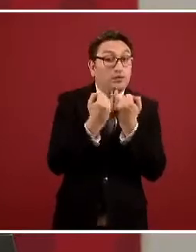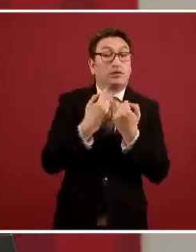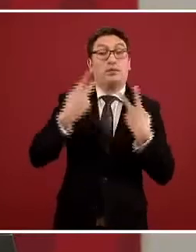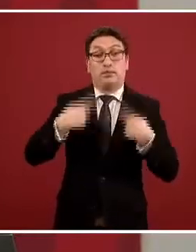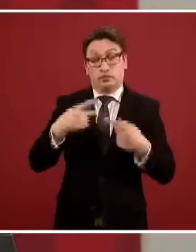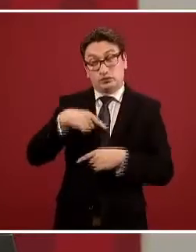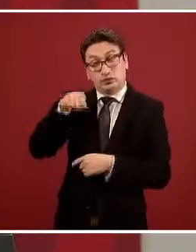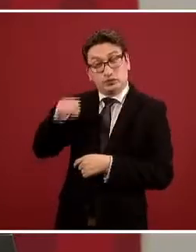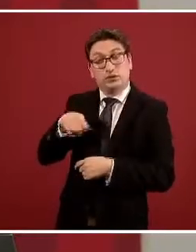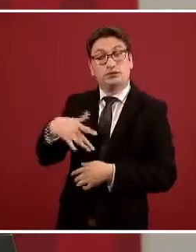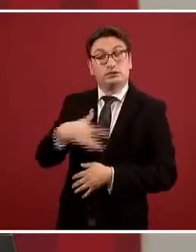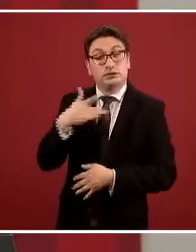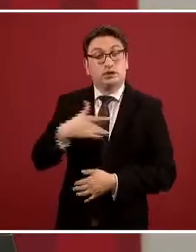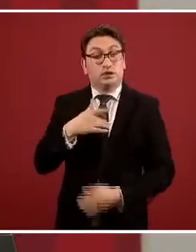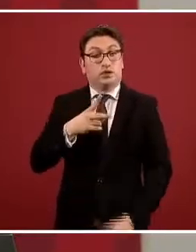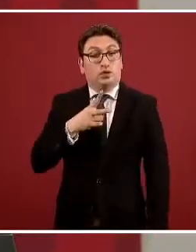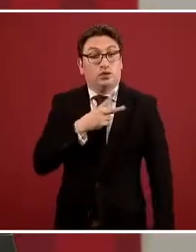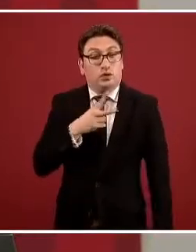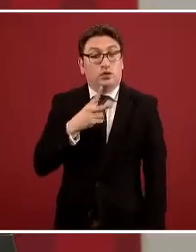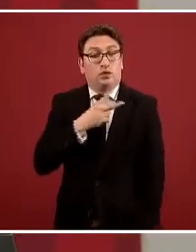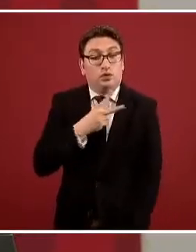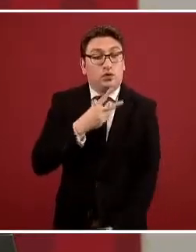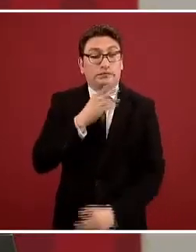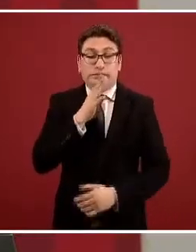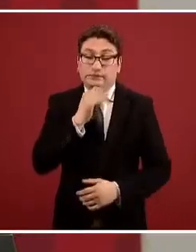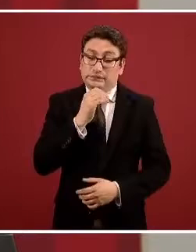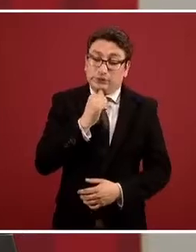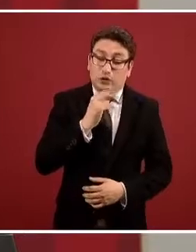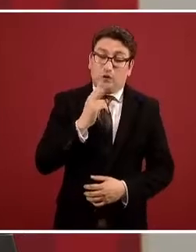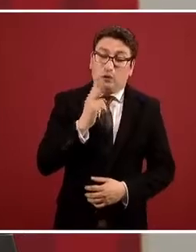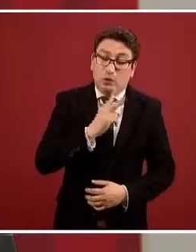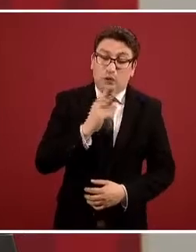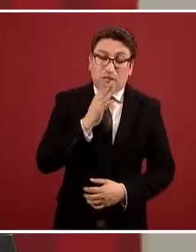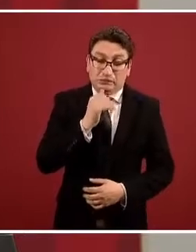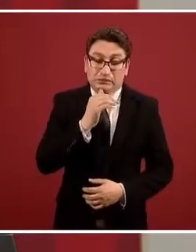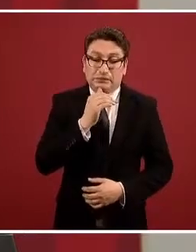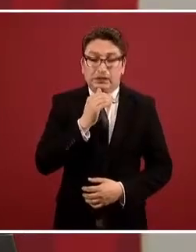teniendo dificultad respiratoria. Hemos